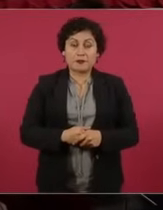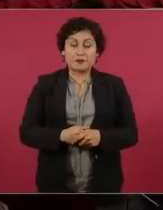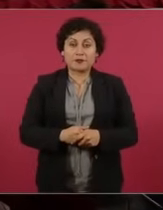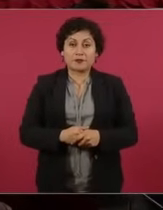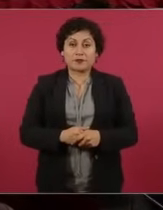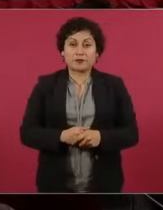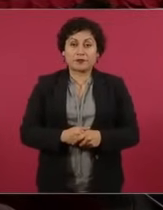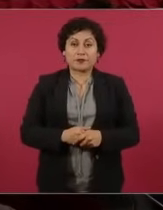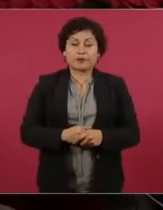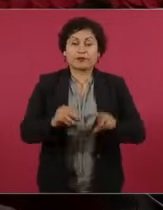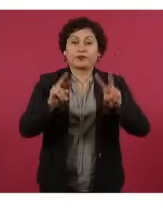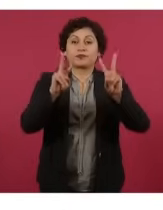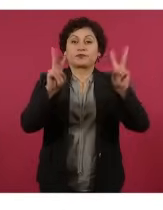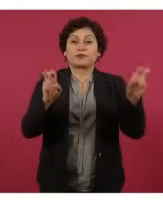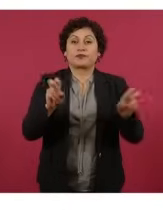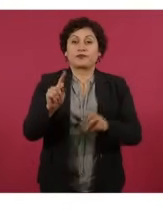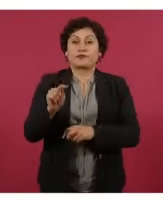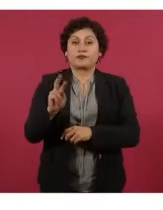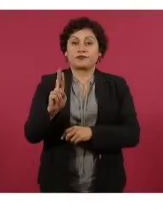Acecha Trump.